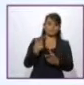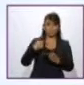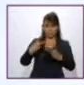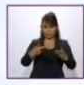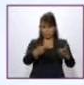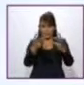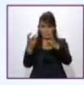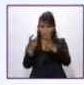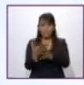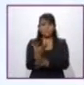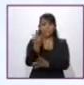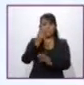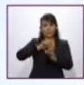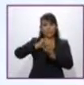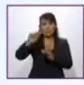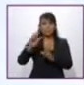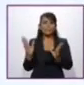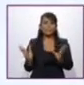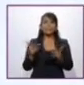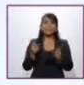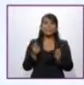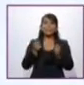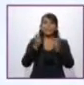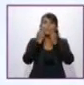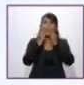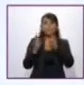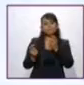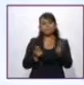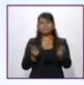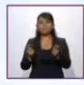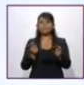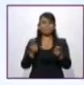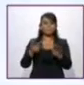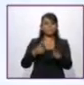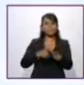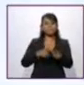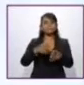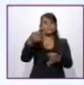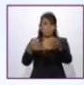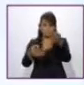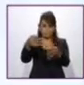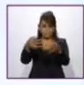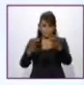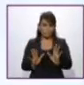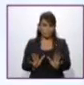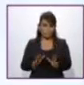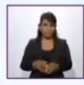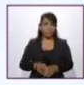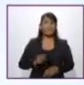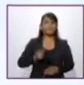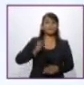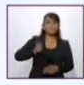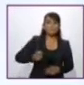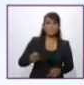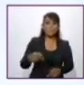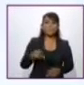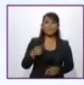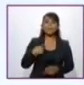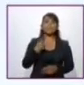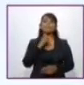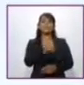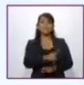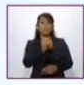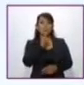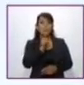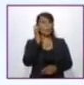cabo el proceso. Y por cierto, a los políticos corruptos que no sean denunciados, por supuesto,